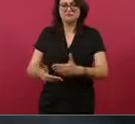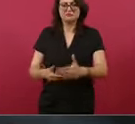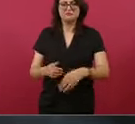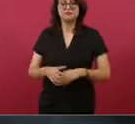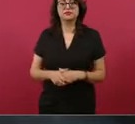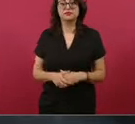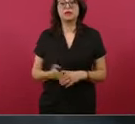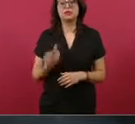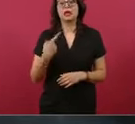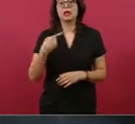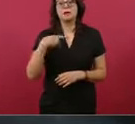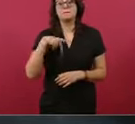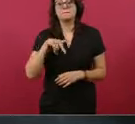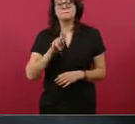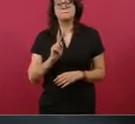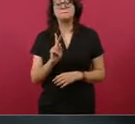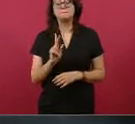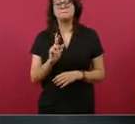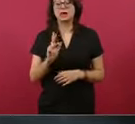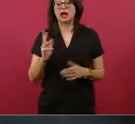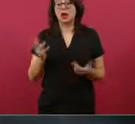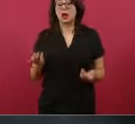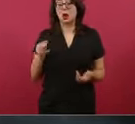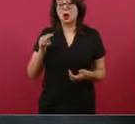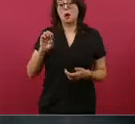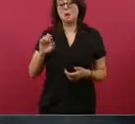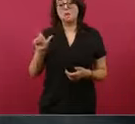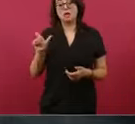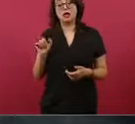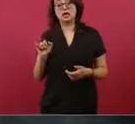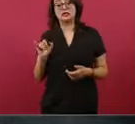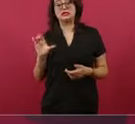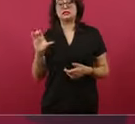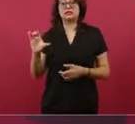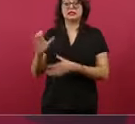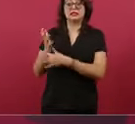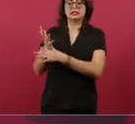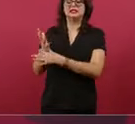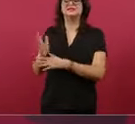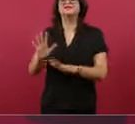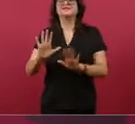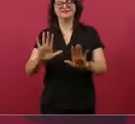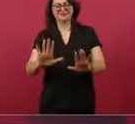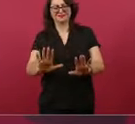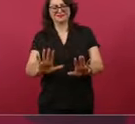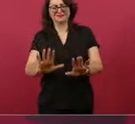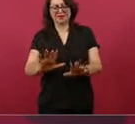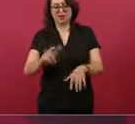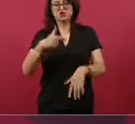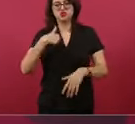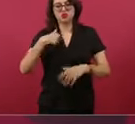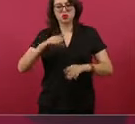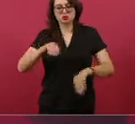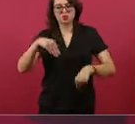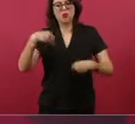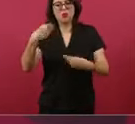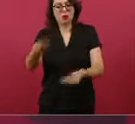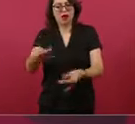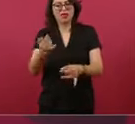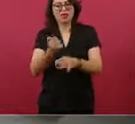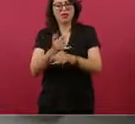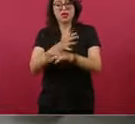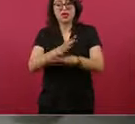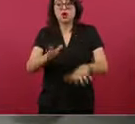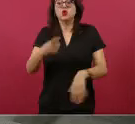Presidente, pero la propia Mexit sí reconoce, pues. Por eso, ¿por qué no te entregamos el informe? Sí, y también digo, platicamos